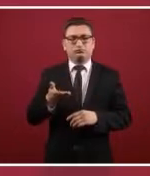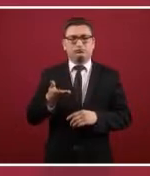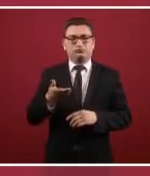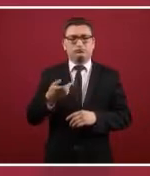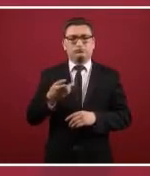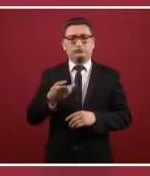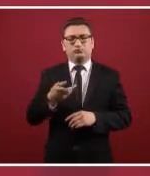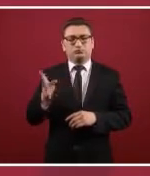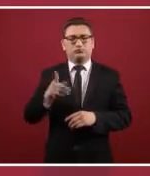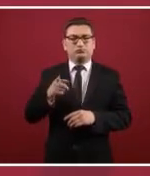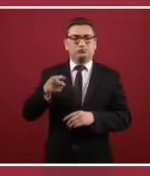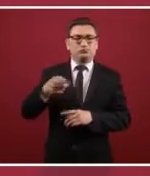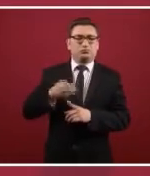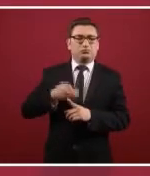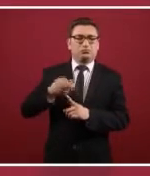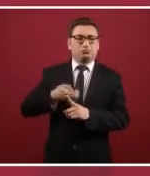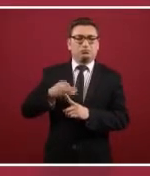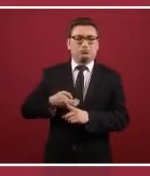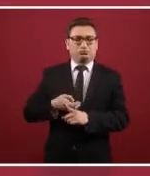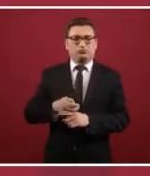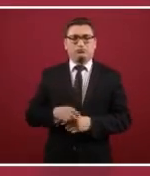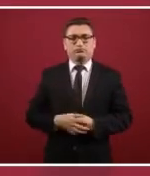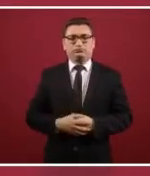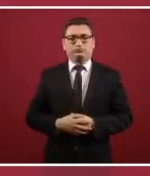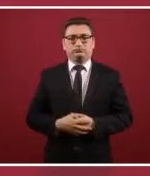les señala